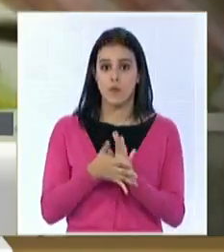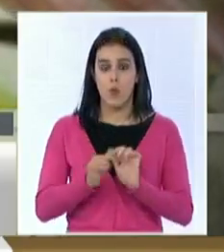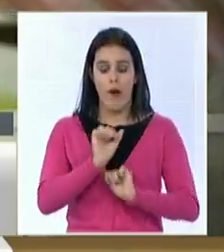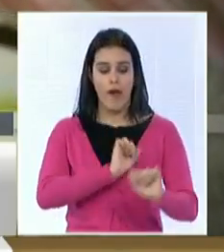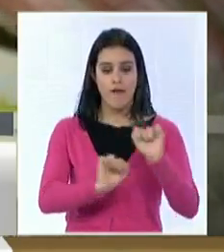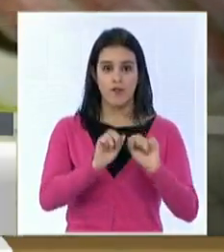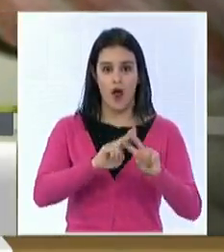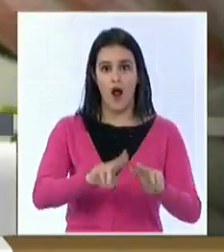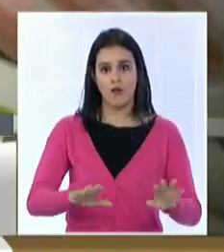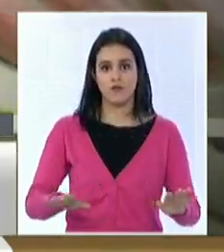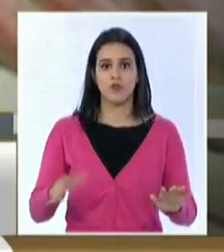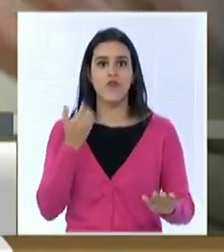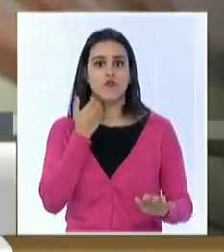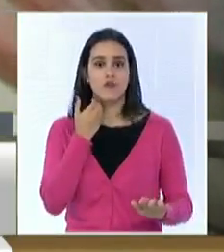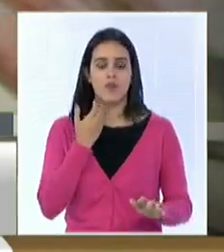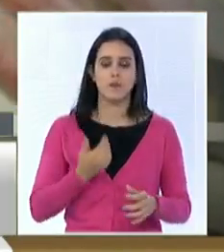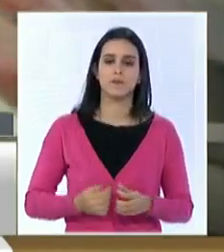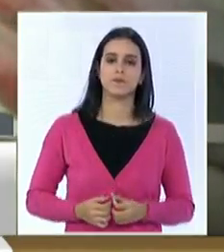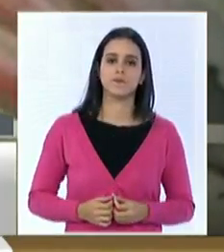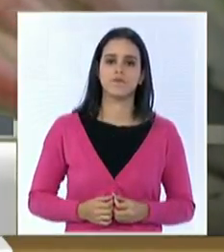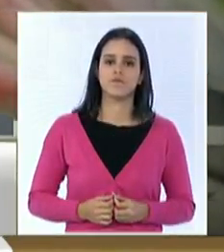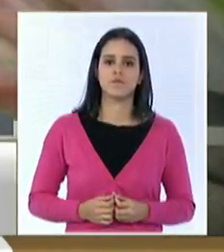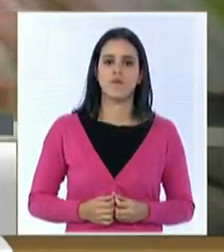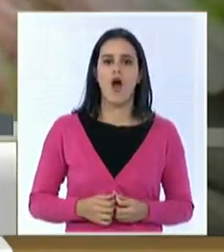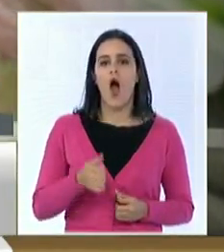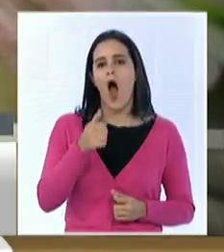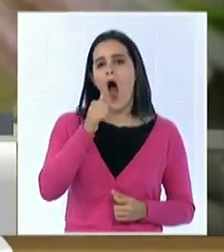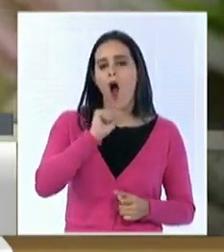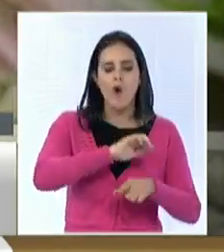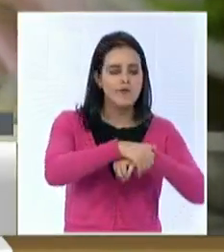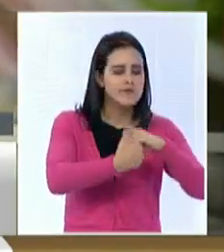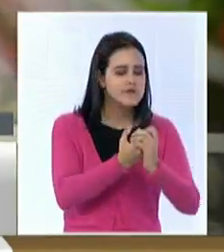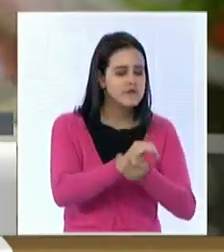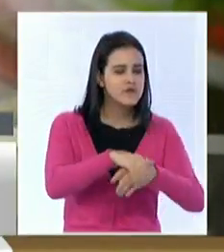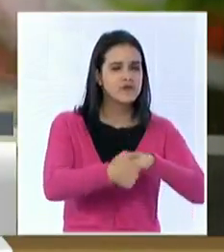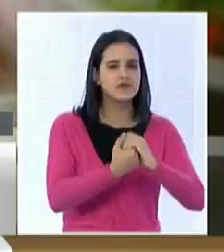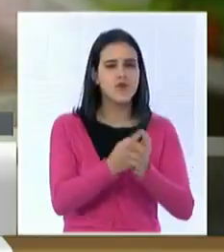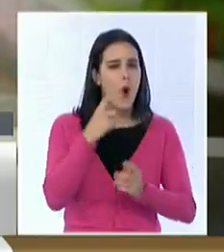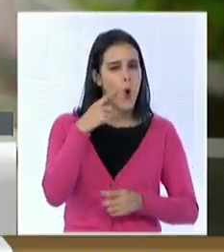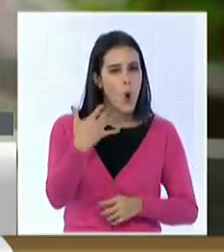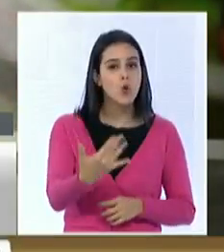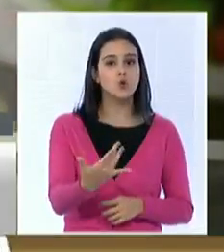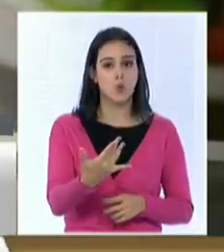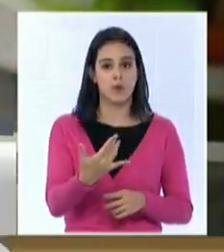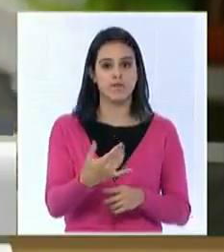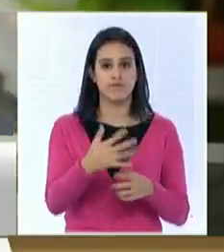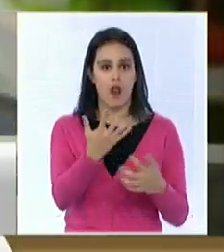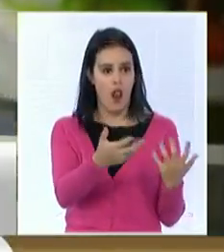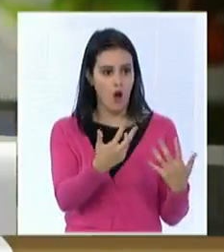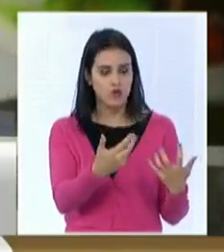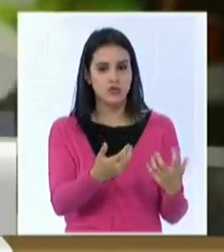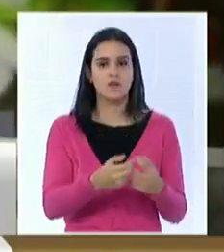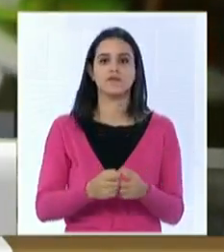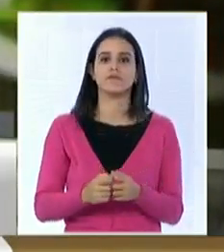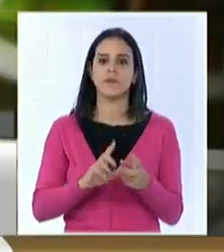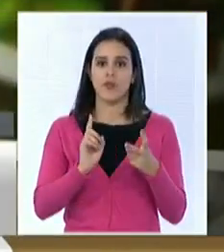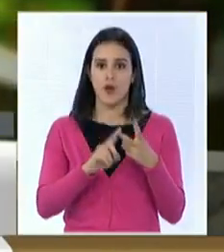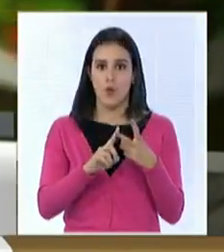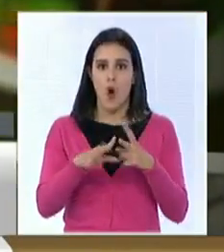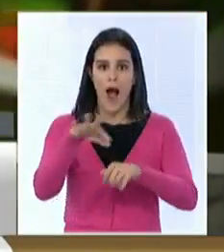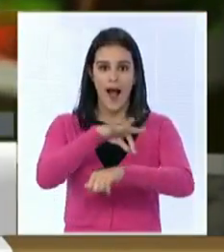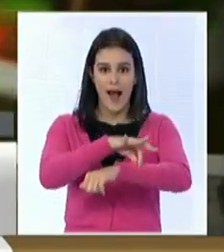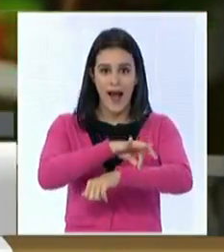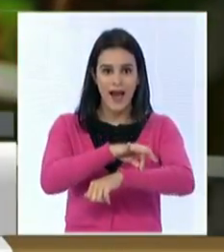seguros a los infantes. Lávese las manos a menudo y lave las superficies de su cocina. Separe las